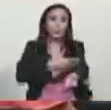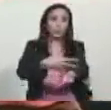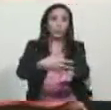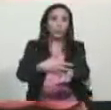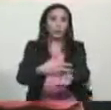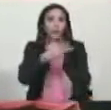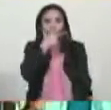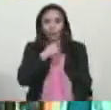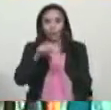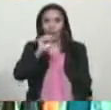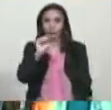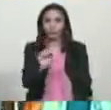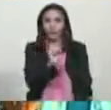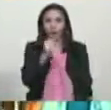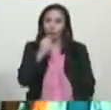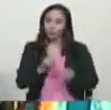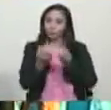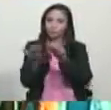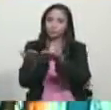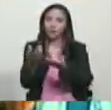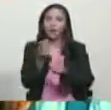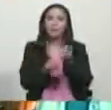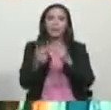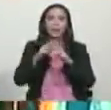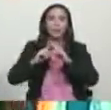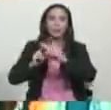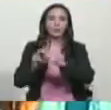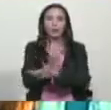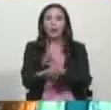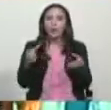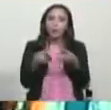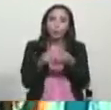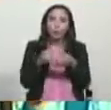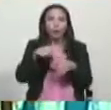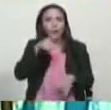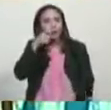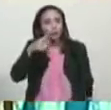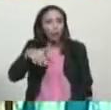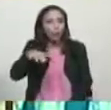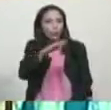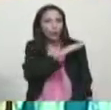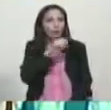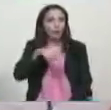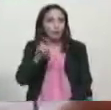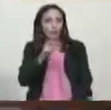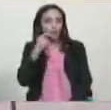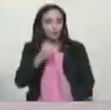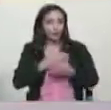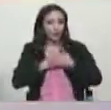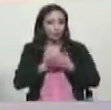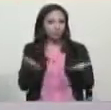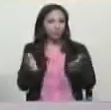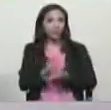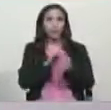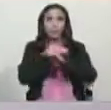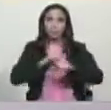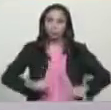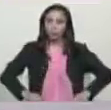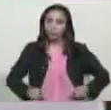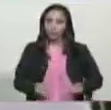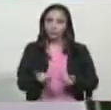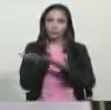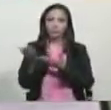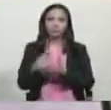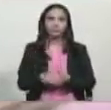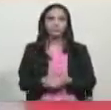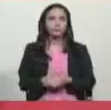bolívares. Bueno, reciba pues acá, en nombre del pueblo de Venezuela, de Portuguesa.